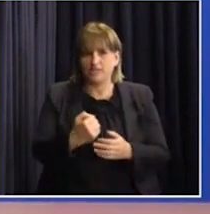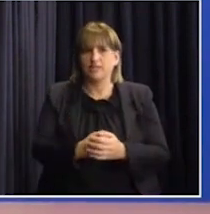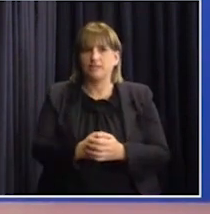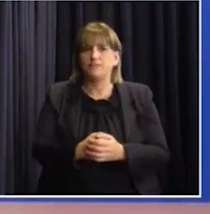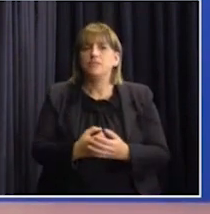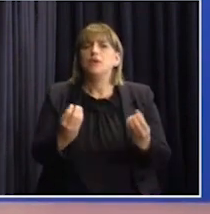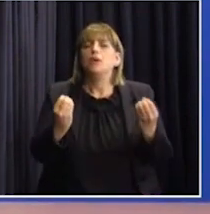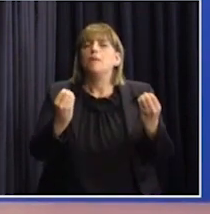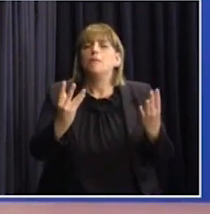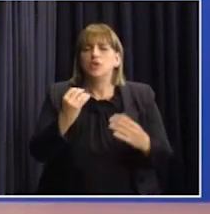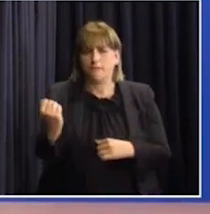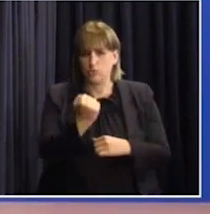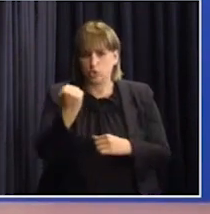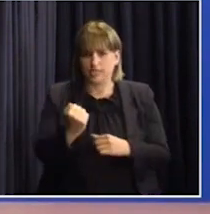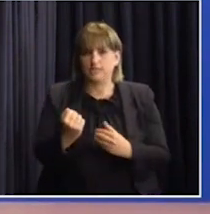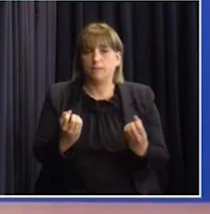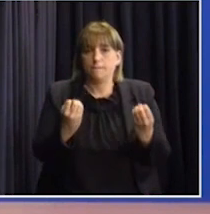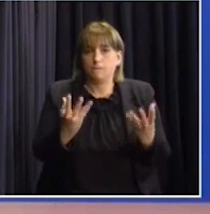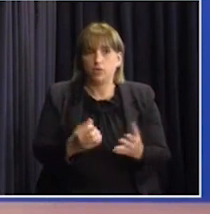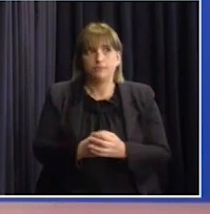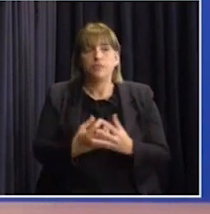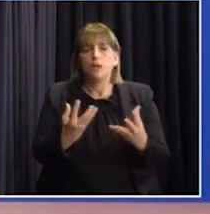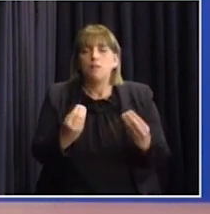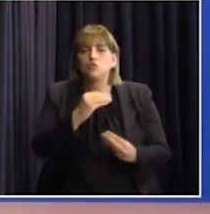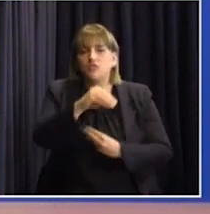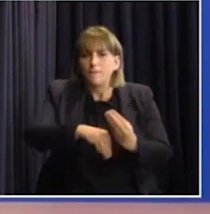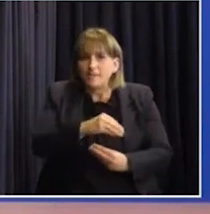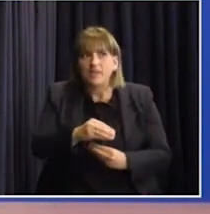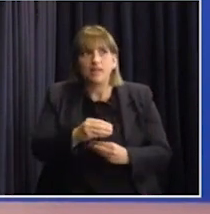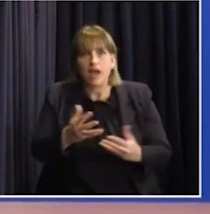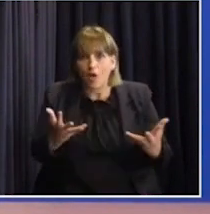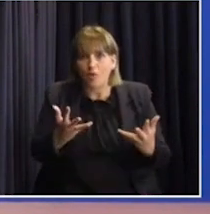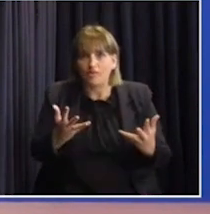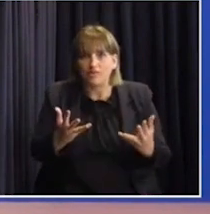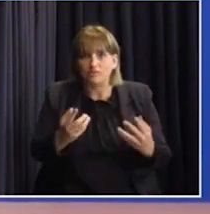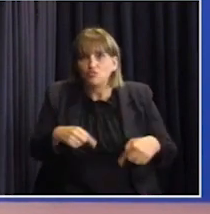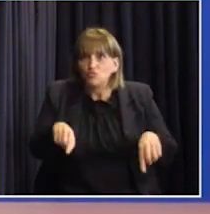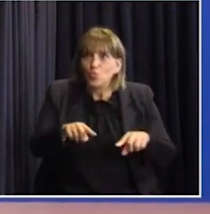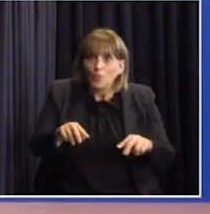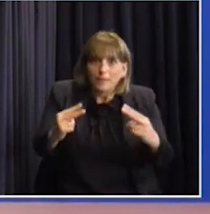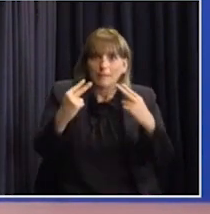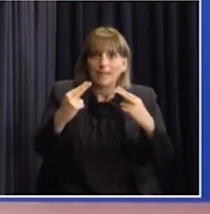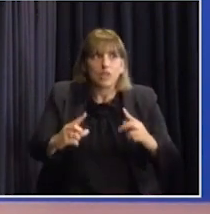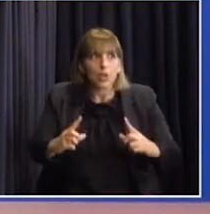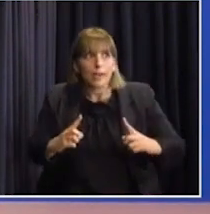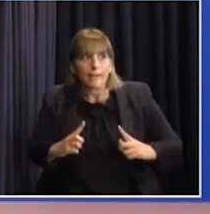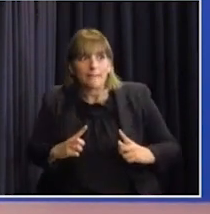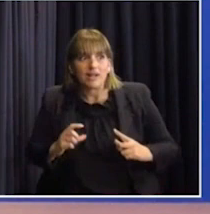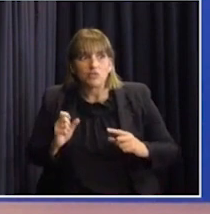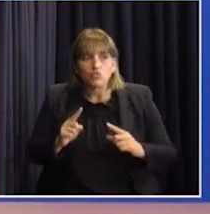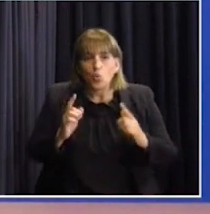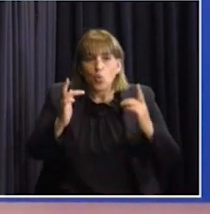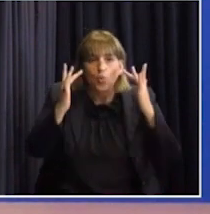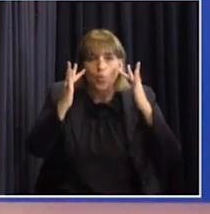bien importante porque creo que hay muchas familias esperando qué va a pasar con la educación de sus